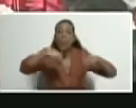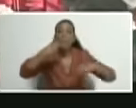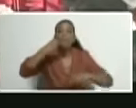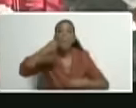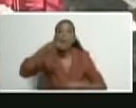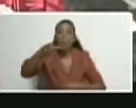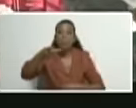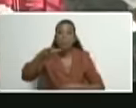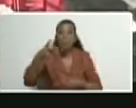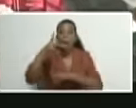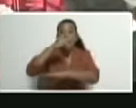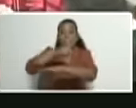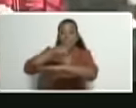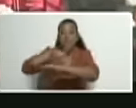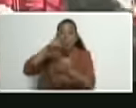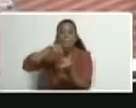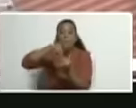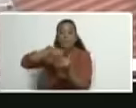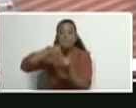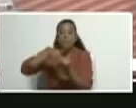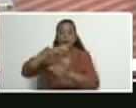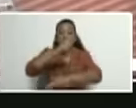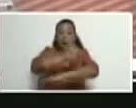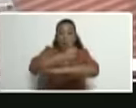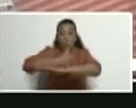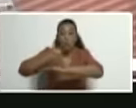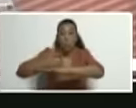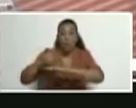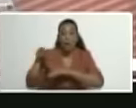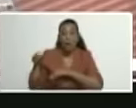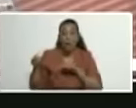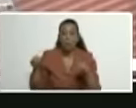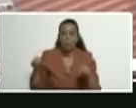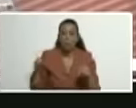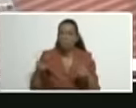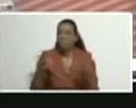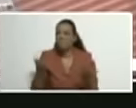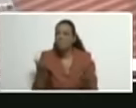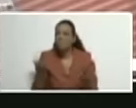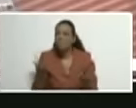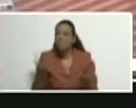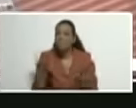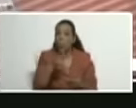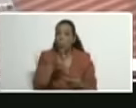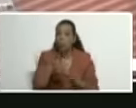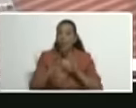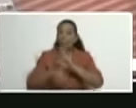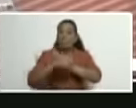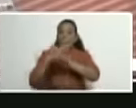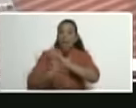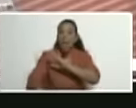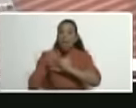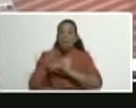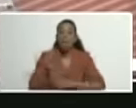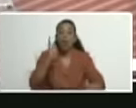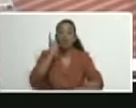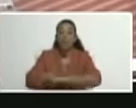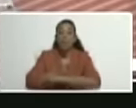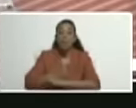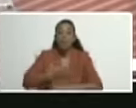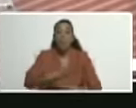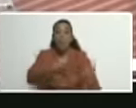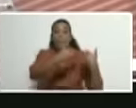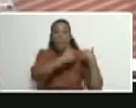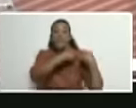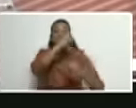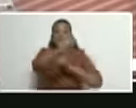políticos de los participantes y no crea derechos u obligaciones